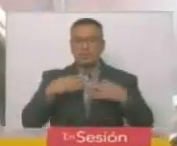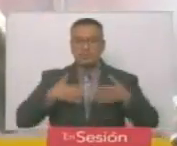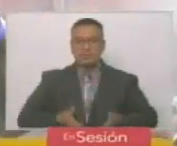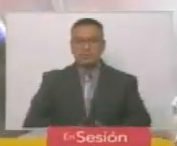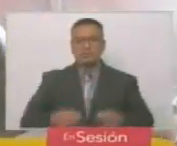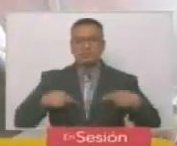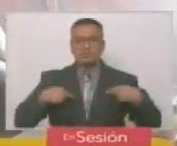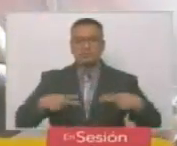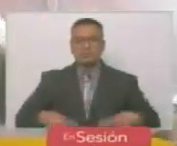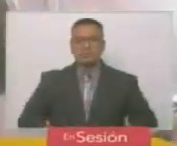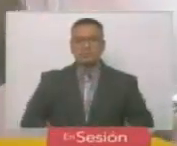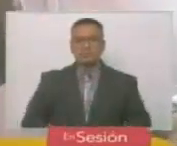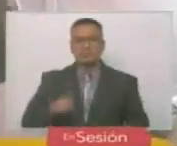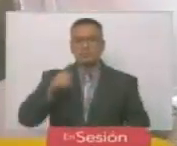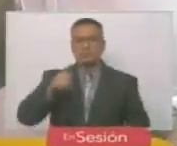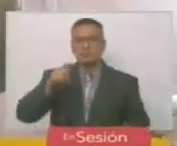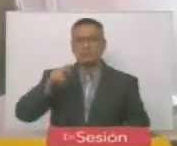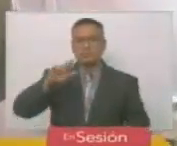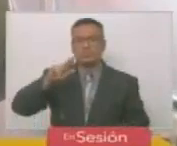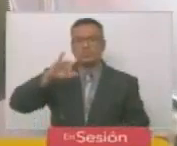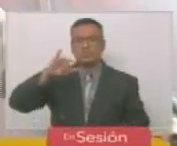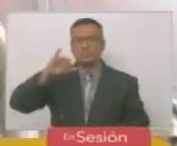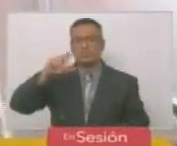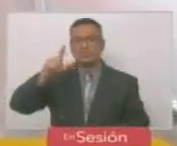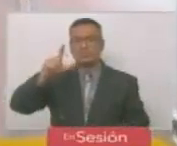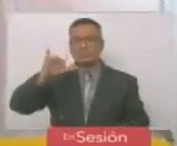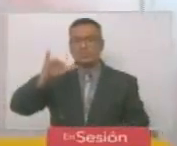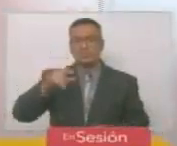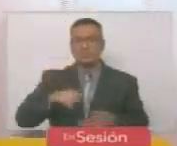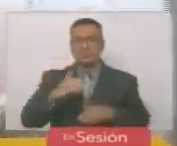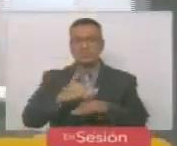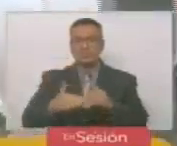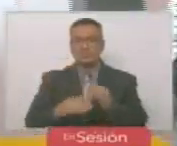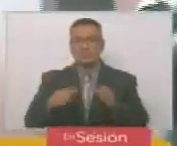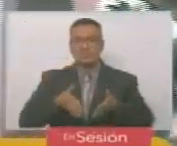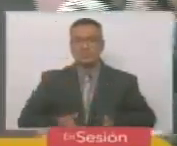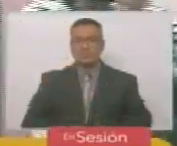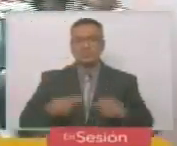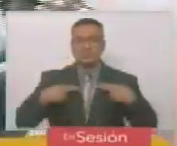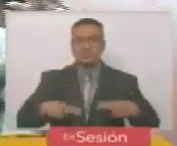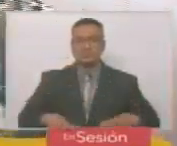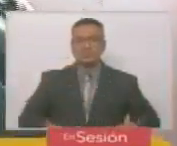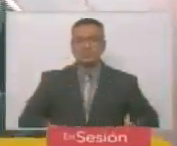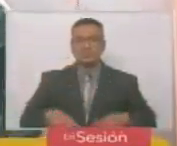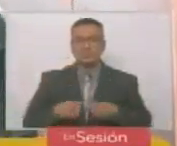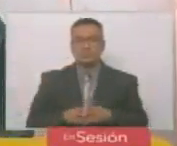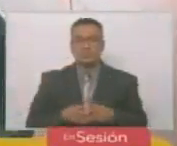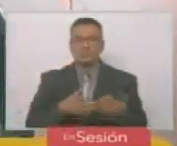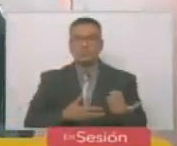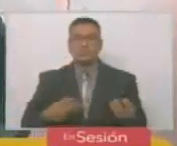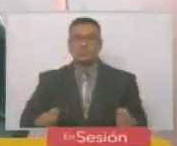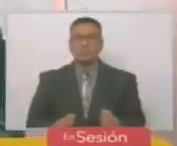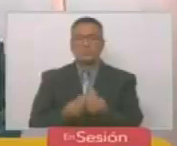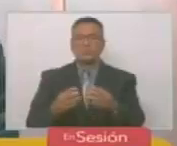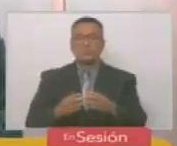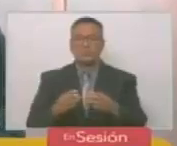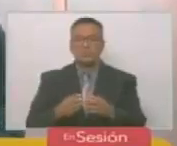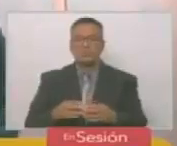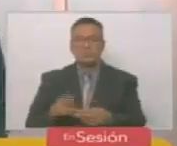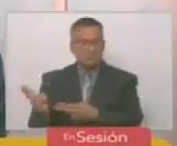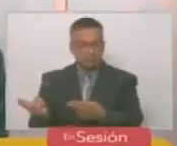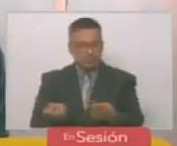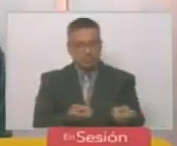a Yextali Uribepiero, cofundadora del Plan Parto, fue madre gestante acompañada por Parto Humanizado,